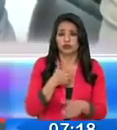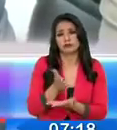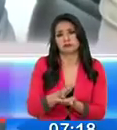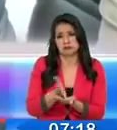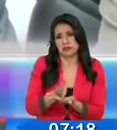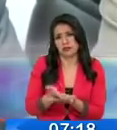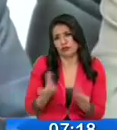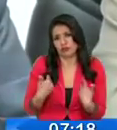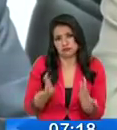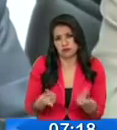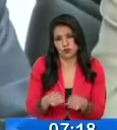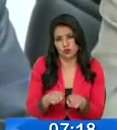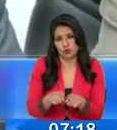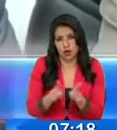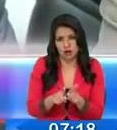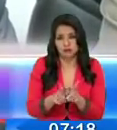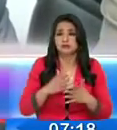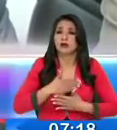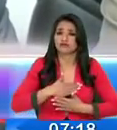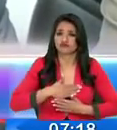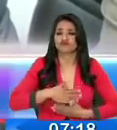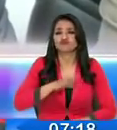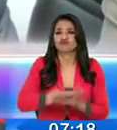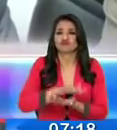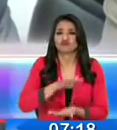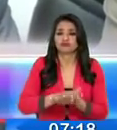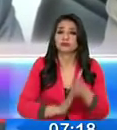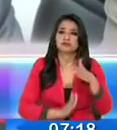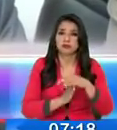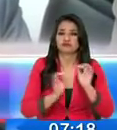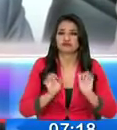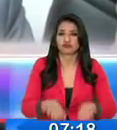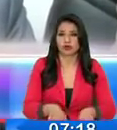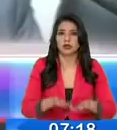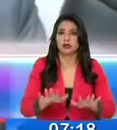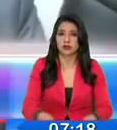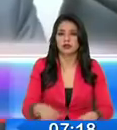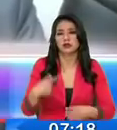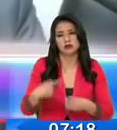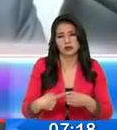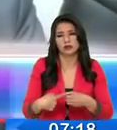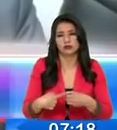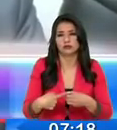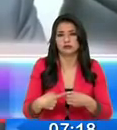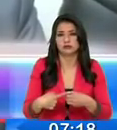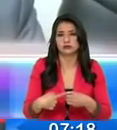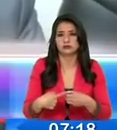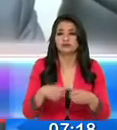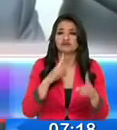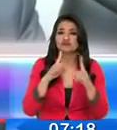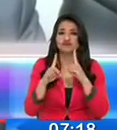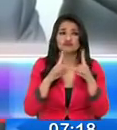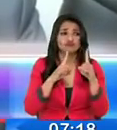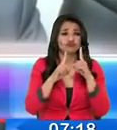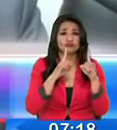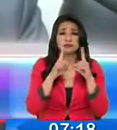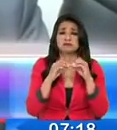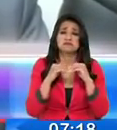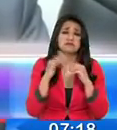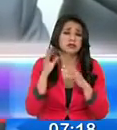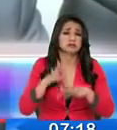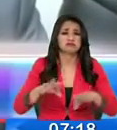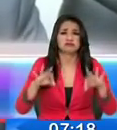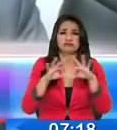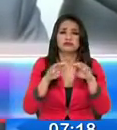que vuelva la tranquilidad, vuelva la paz a la ciudad capital y que sea el diálogo, que sea estos